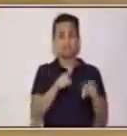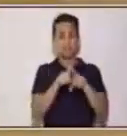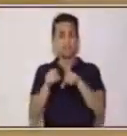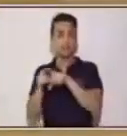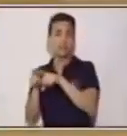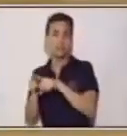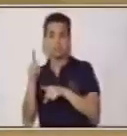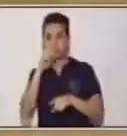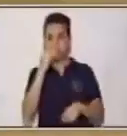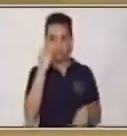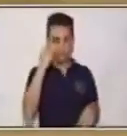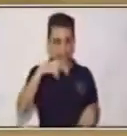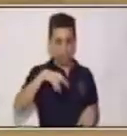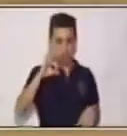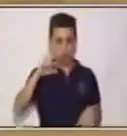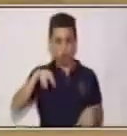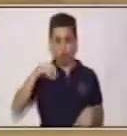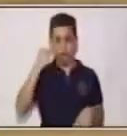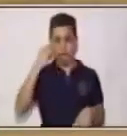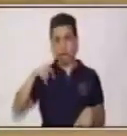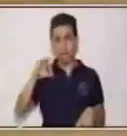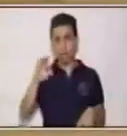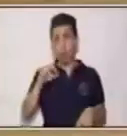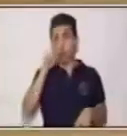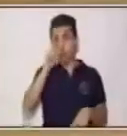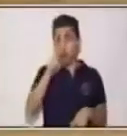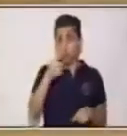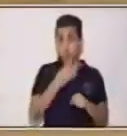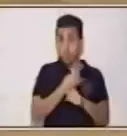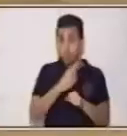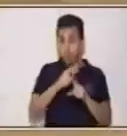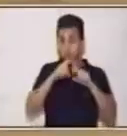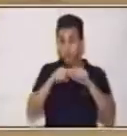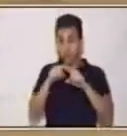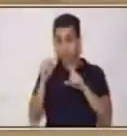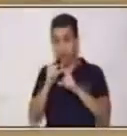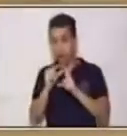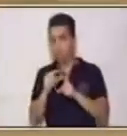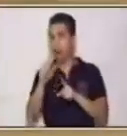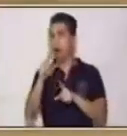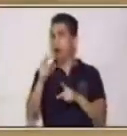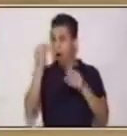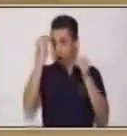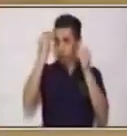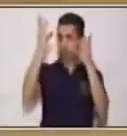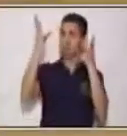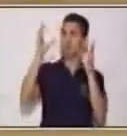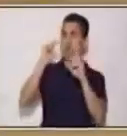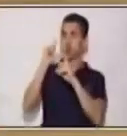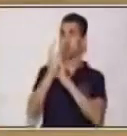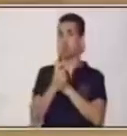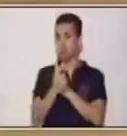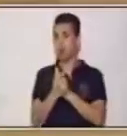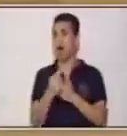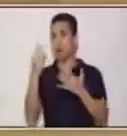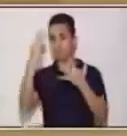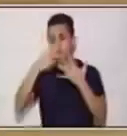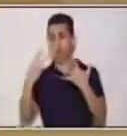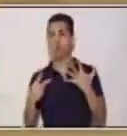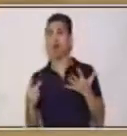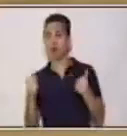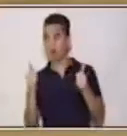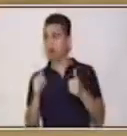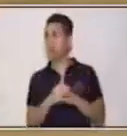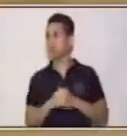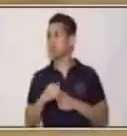qué palabras utilices va a demostrar la cultura que tienes y la amplitud de vocabulario. ¿Sí? No sé a